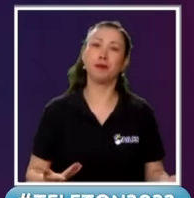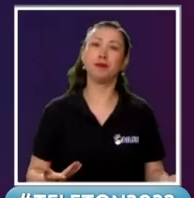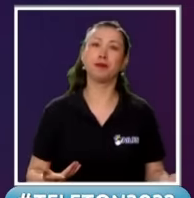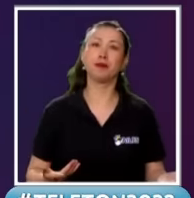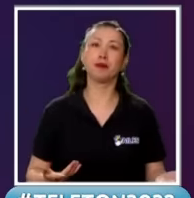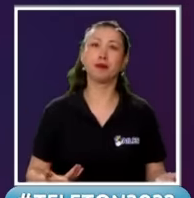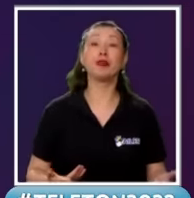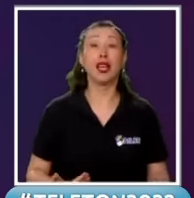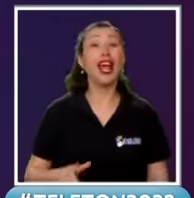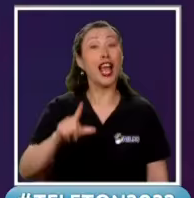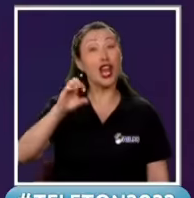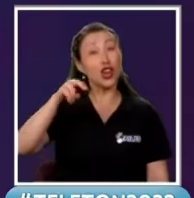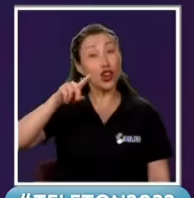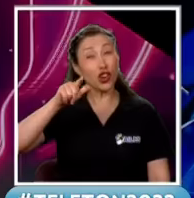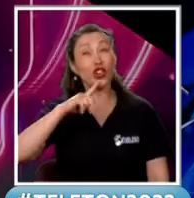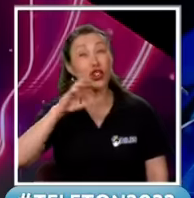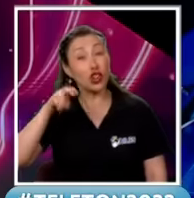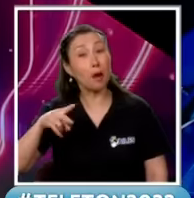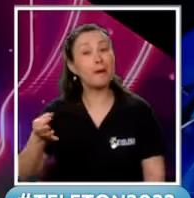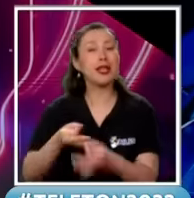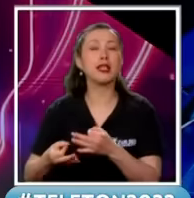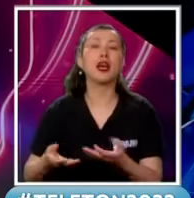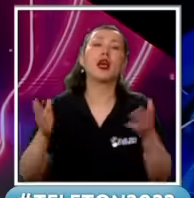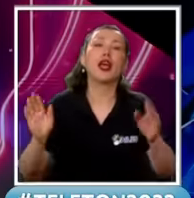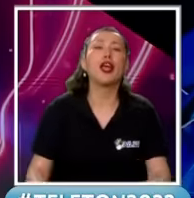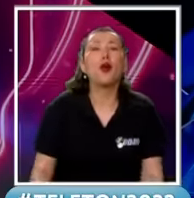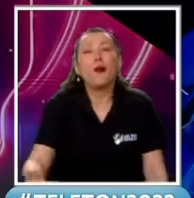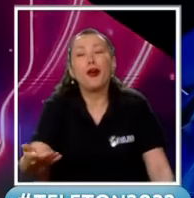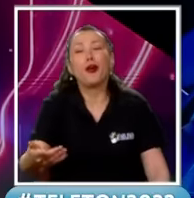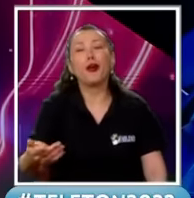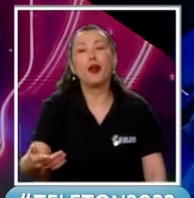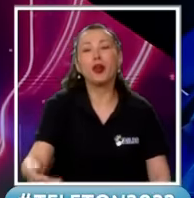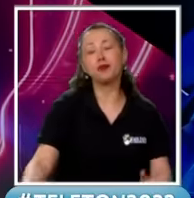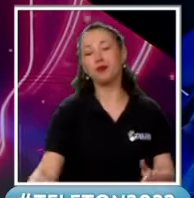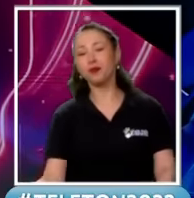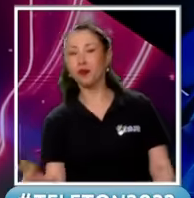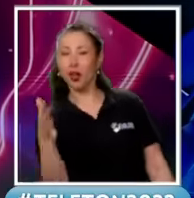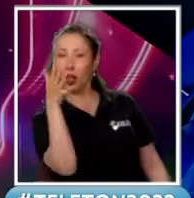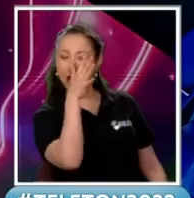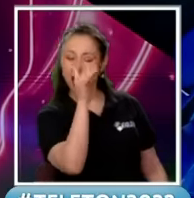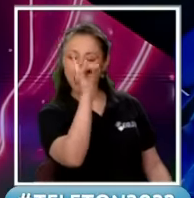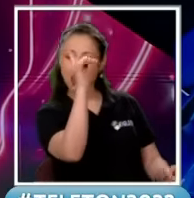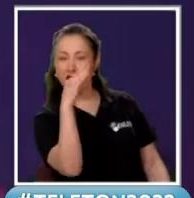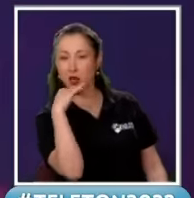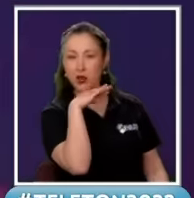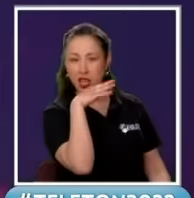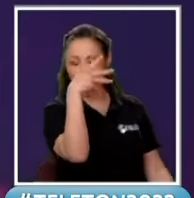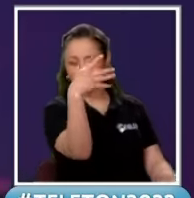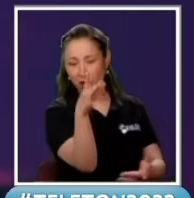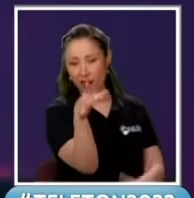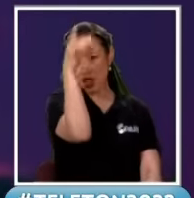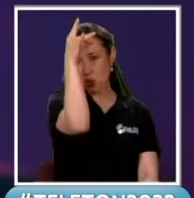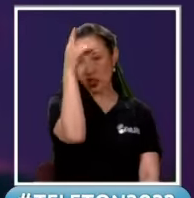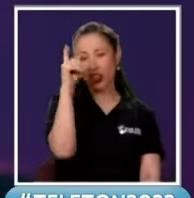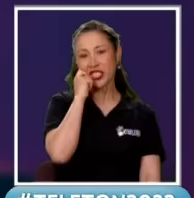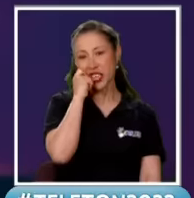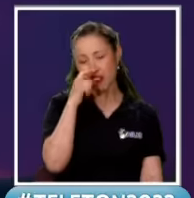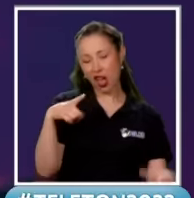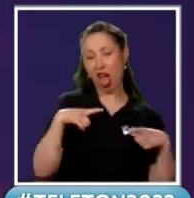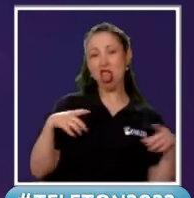Norton Lonton, que así se llama, me decía, weón, tenéis que ocupar la inteligencia, pues weón, ahora te vas a dar cuenta de lo que no hacen ni una